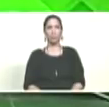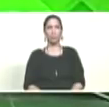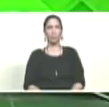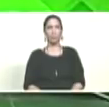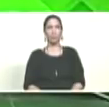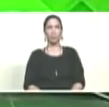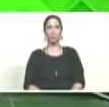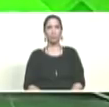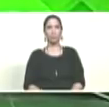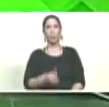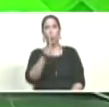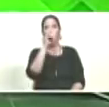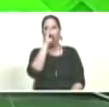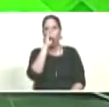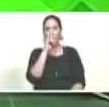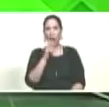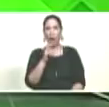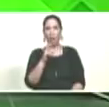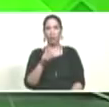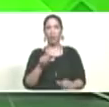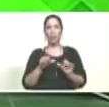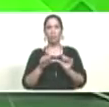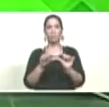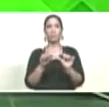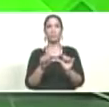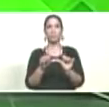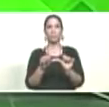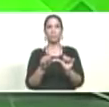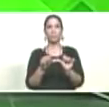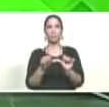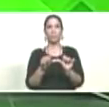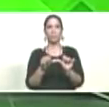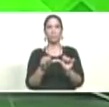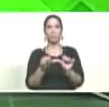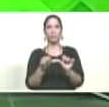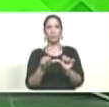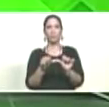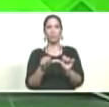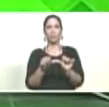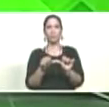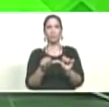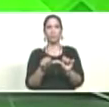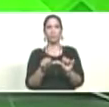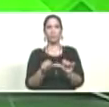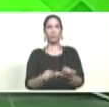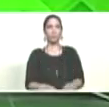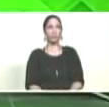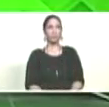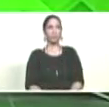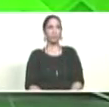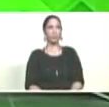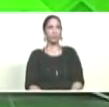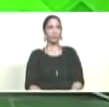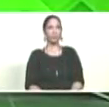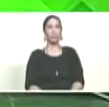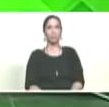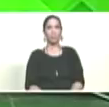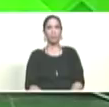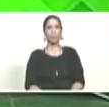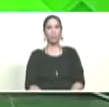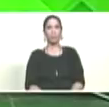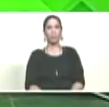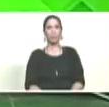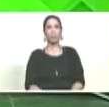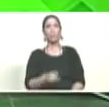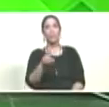100 años donde se subestimaba al hombre y a la mujer del campo, sea un veguero, sea una veguera.